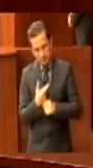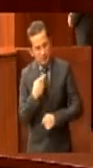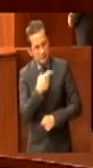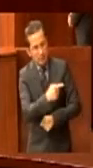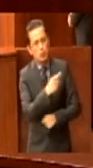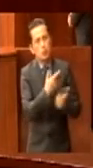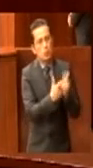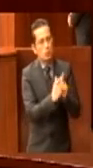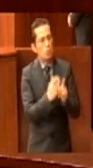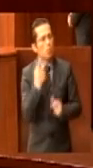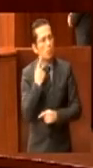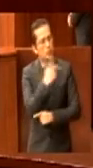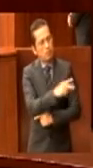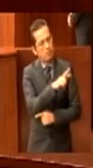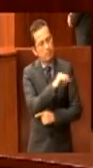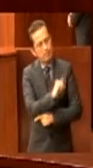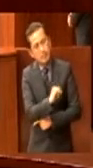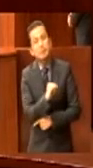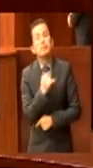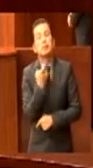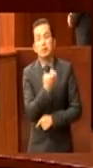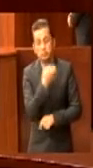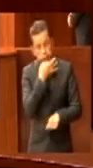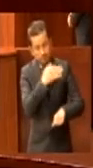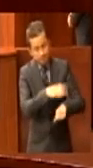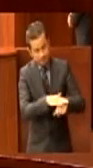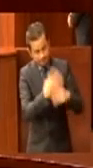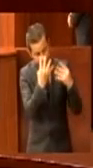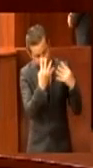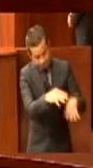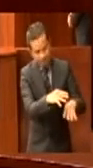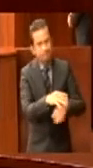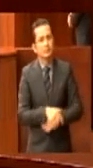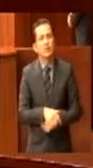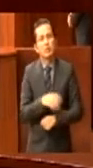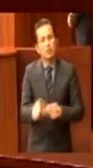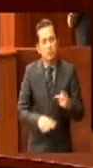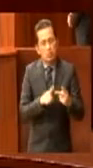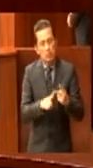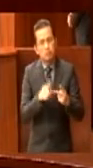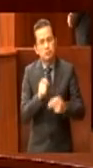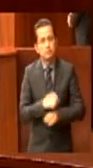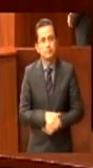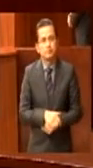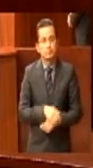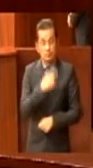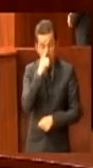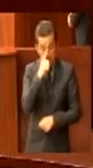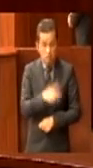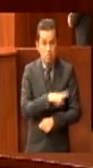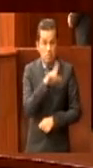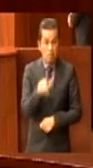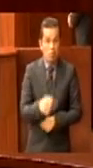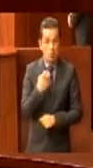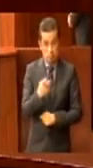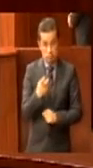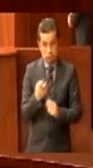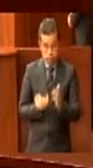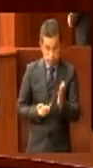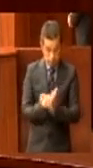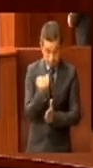a quien se le impone una amonestación pública 2 en su oportunidad publíquese la